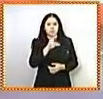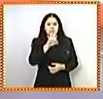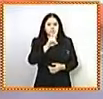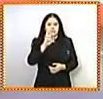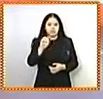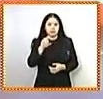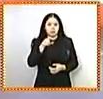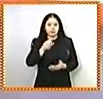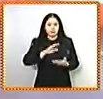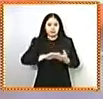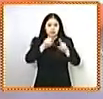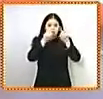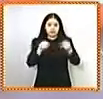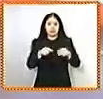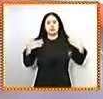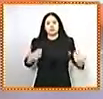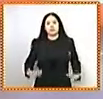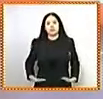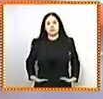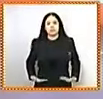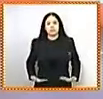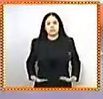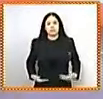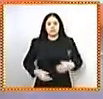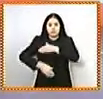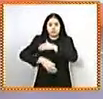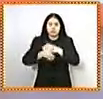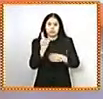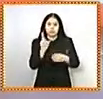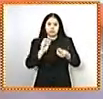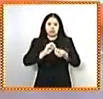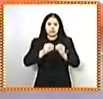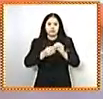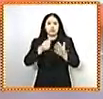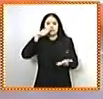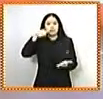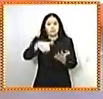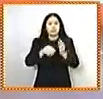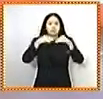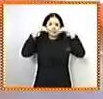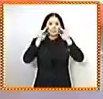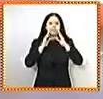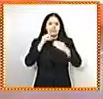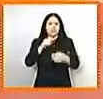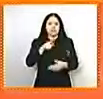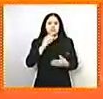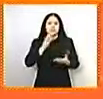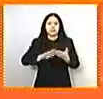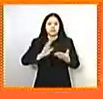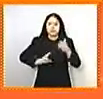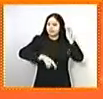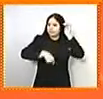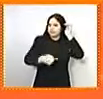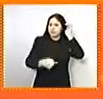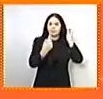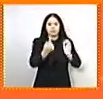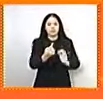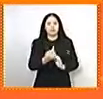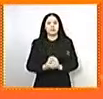70. En el cuadro del cuerpo lo podemos encontrar en la axila derecha. Suerte astrológica, Géminis. Mucha suerte si usted invirtió para más